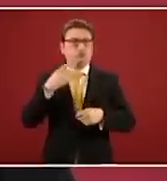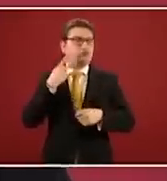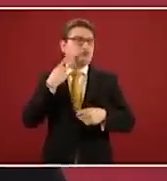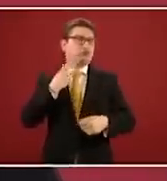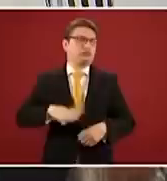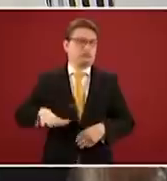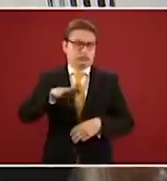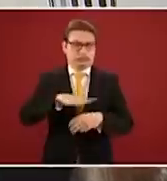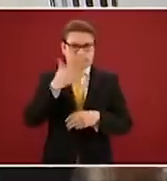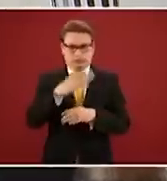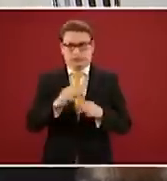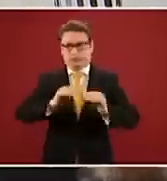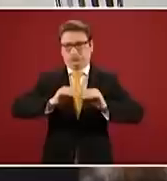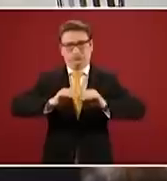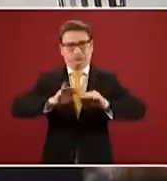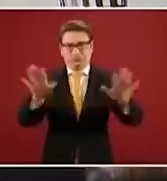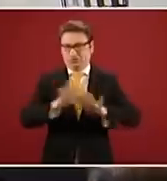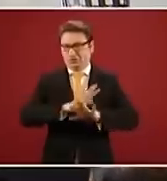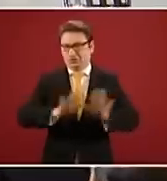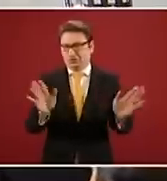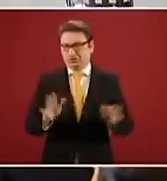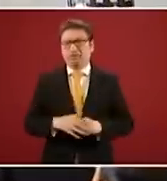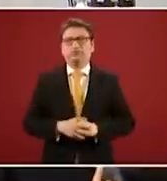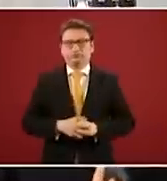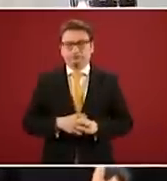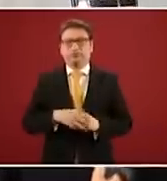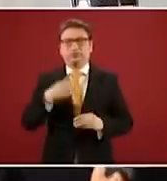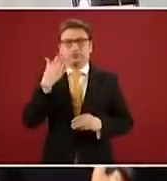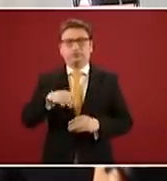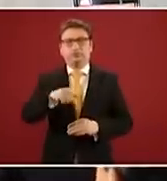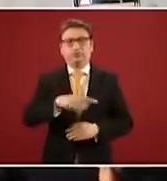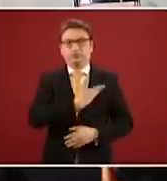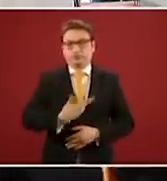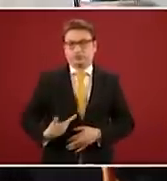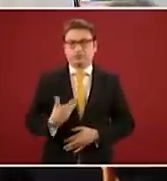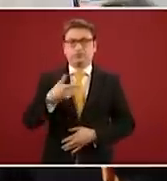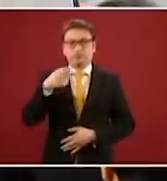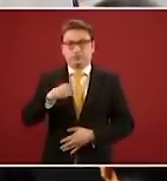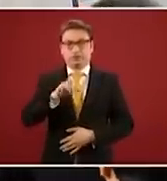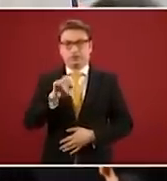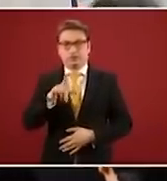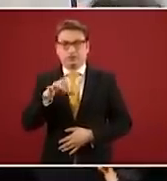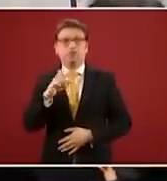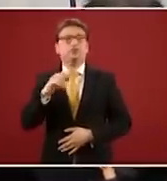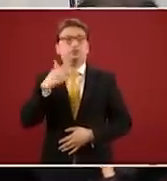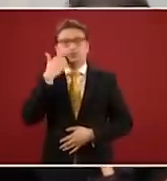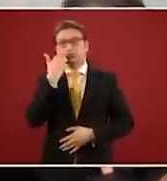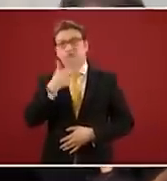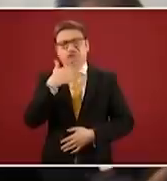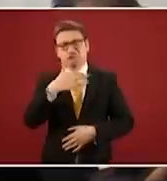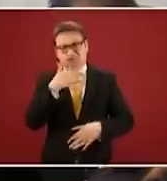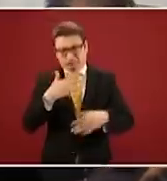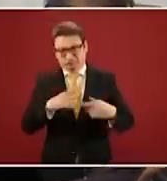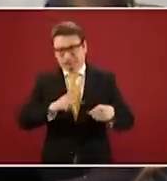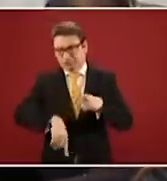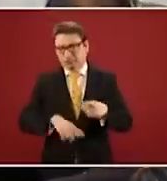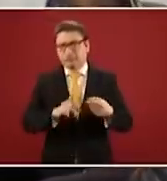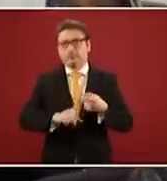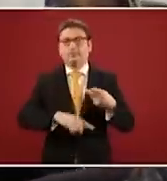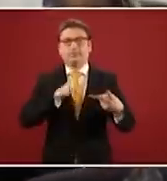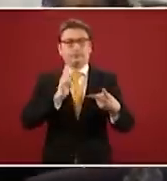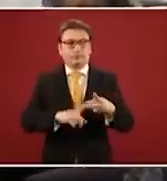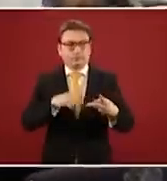en este caso es clara y evidente la voluntad política del presidente de la República, Andrés Manuel López Obrador, de combatir la corrupción, y 2,